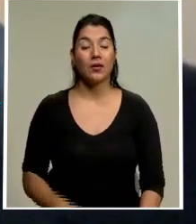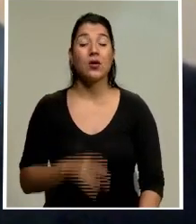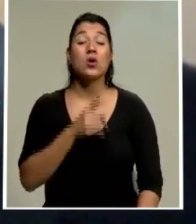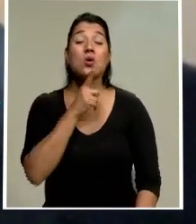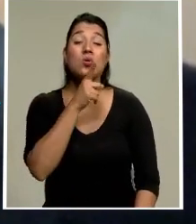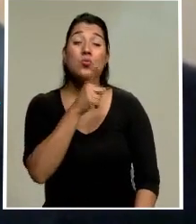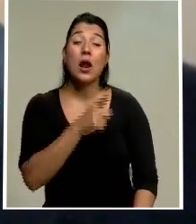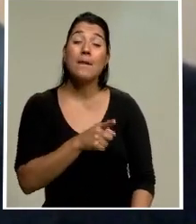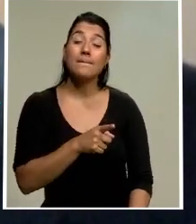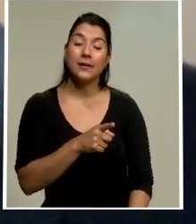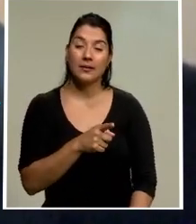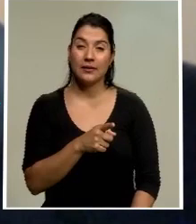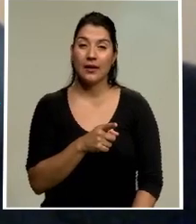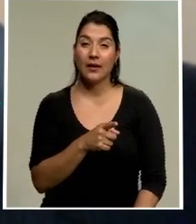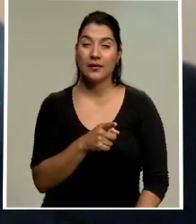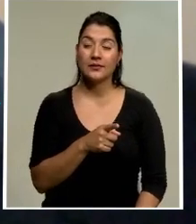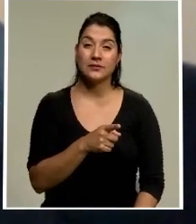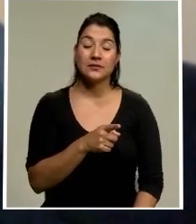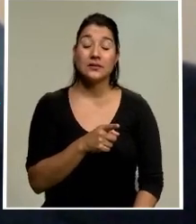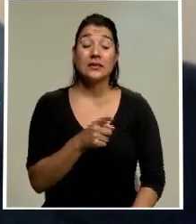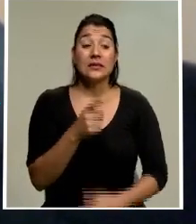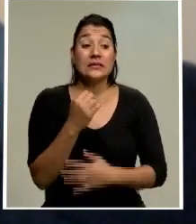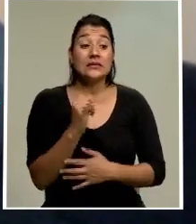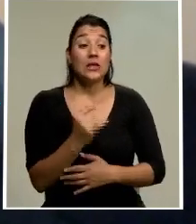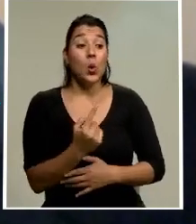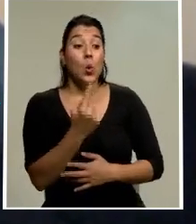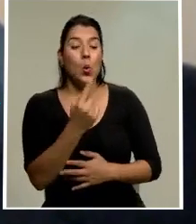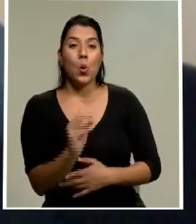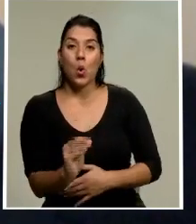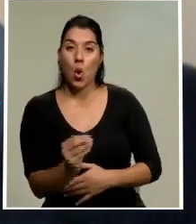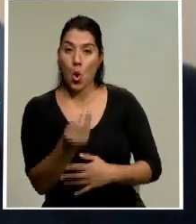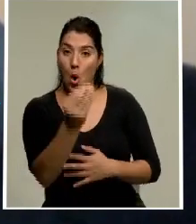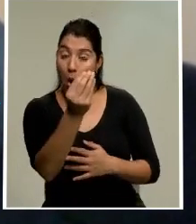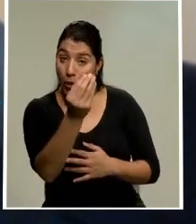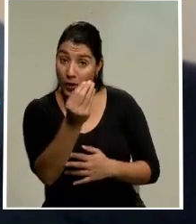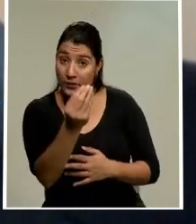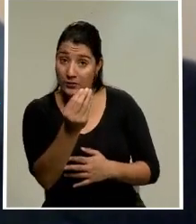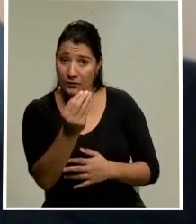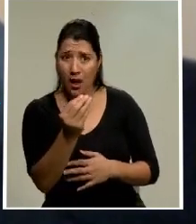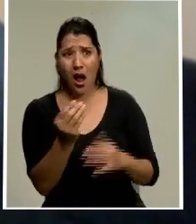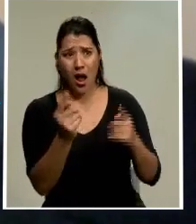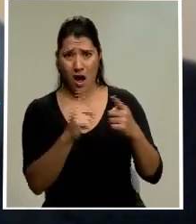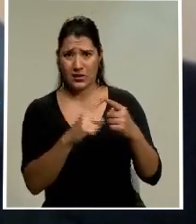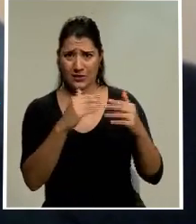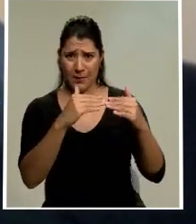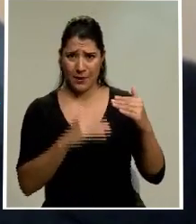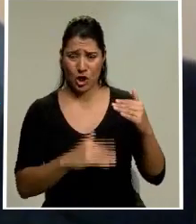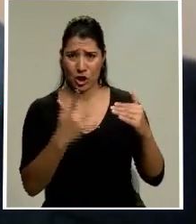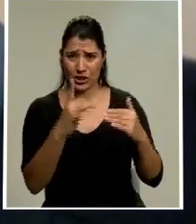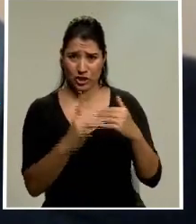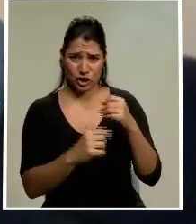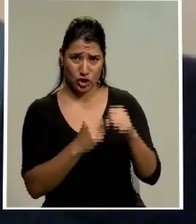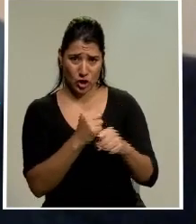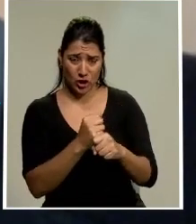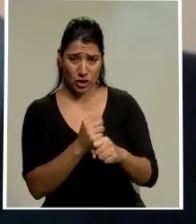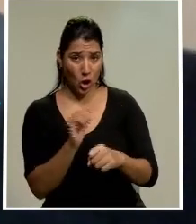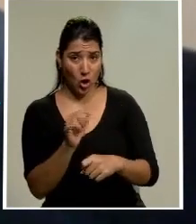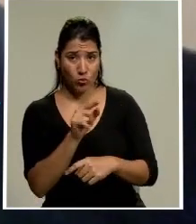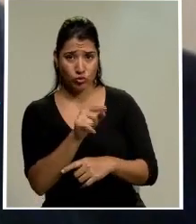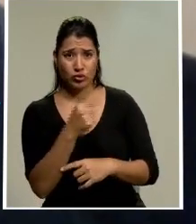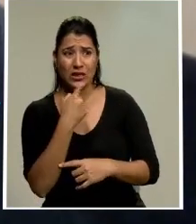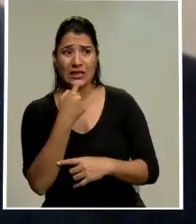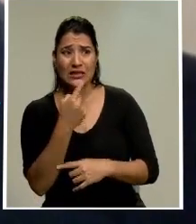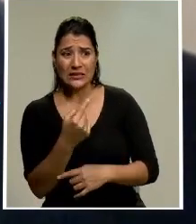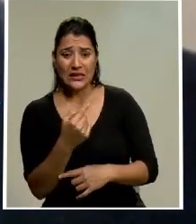Realmente el hecho de que un muchacho joven, incluso menor de edad, como dice usted, cometa delitos